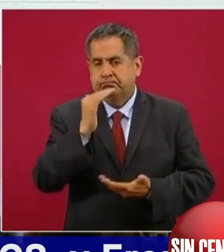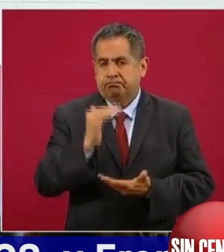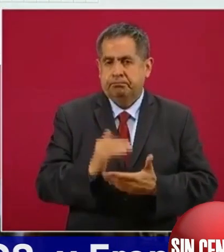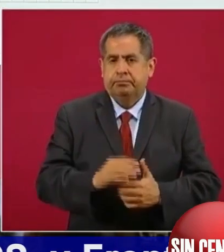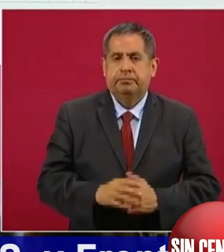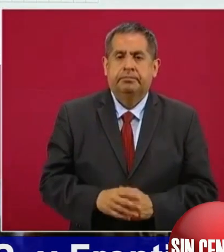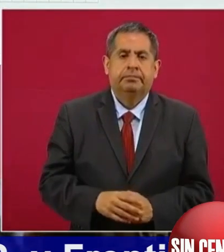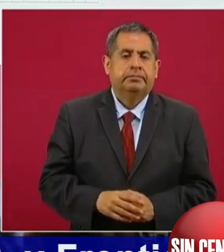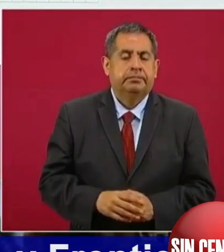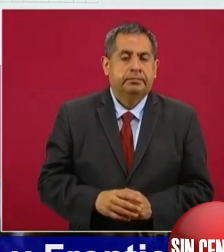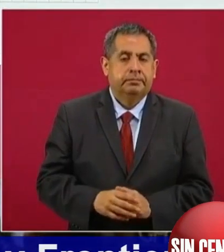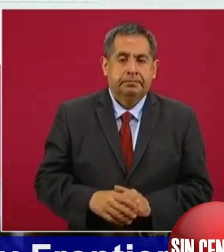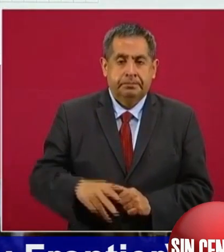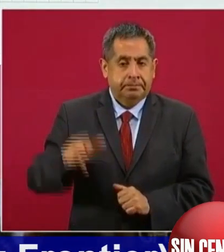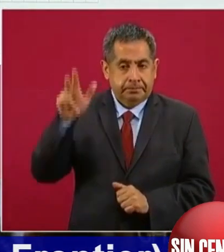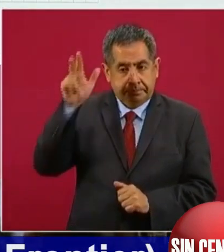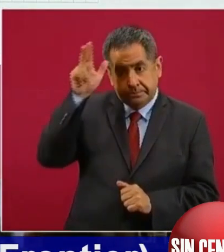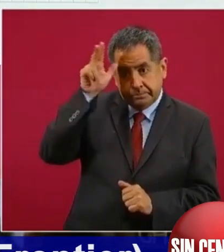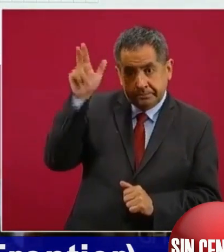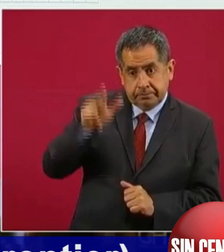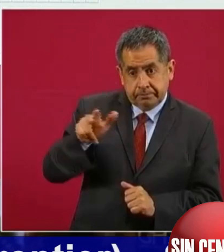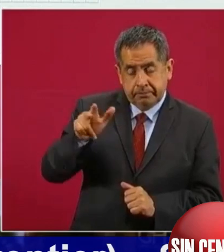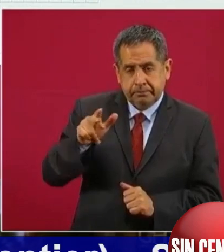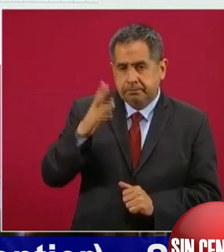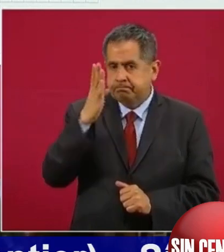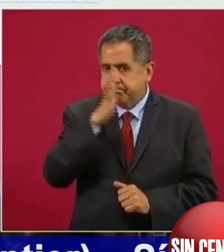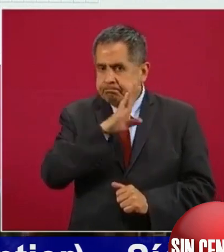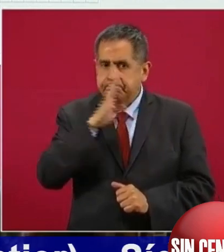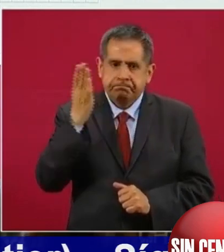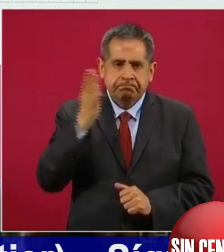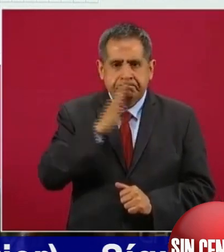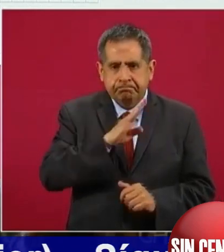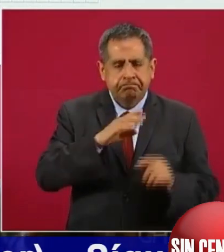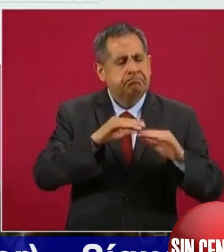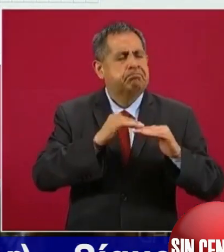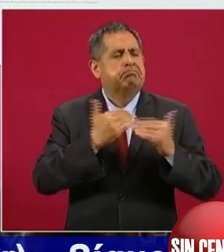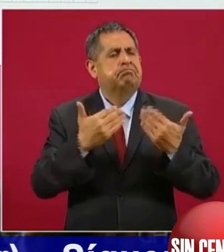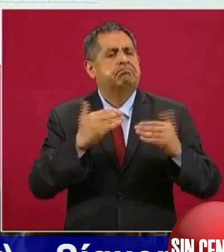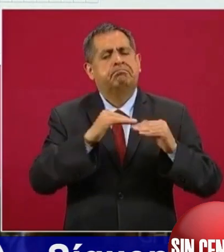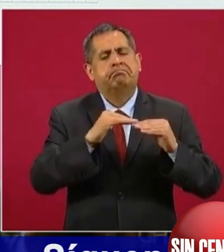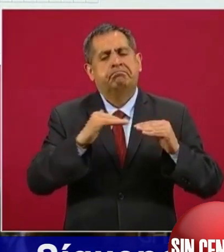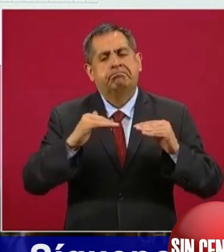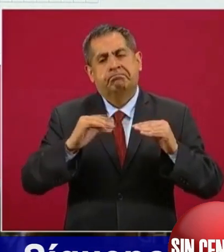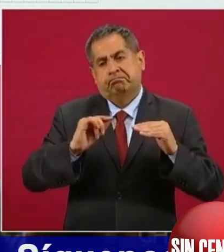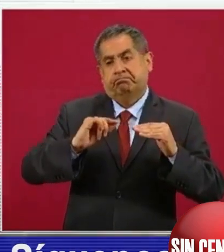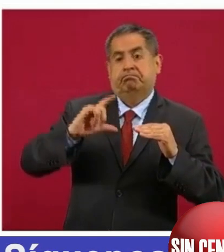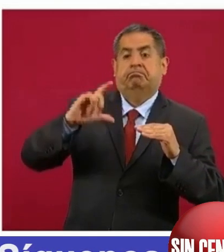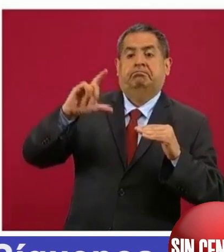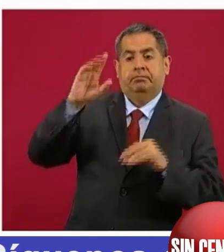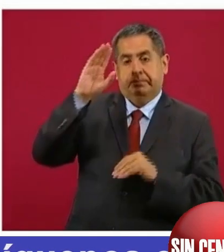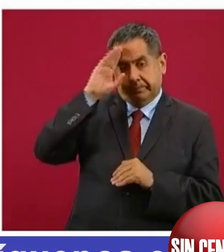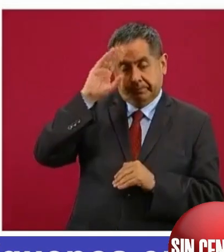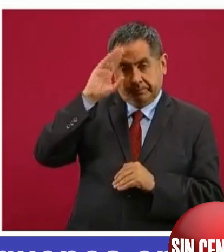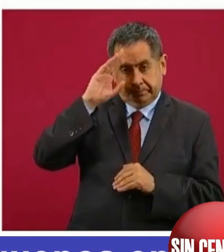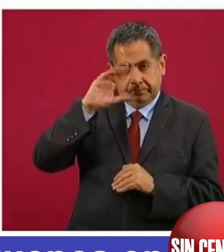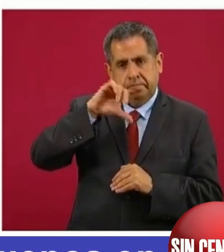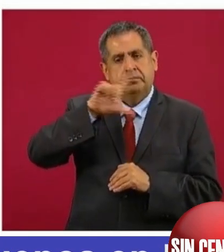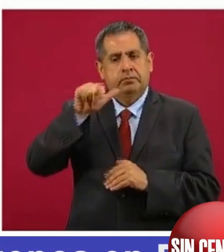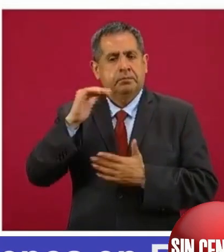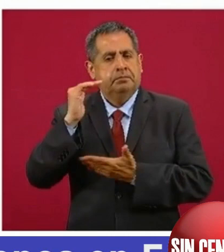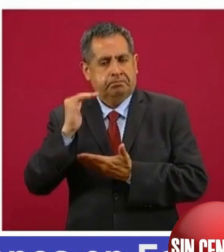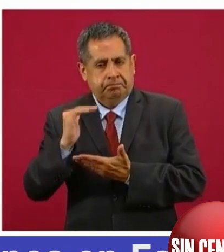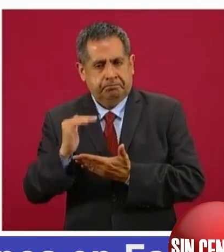siguiente. Hidalgo, periodos variables, tuvo un periodo de meseta, después un incremento muy importante,